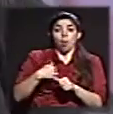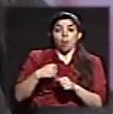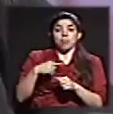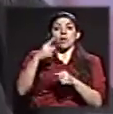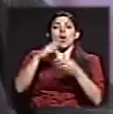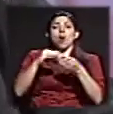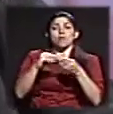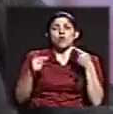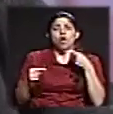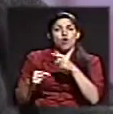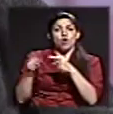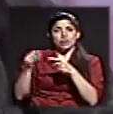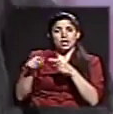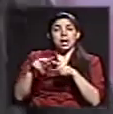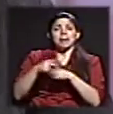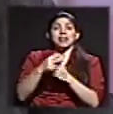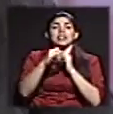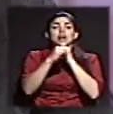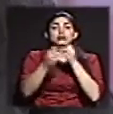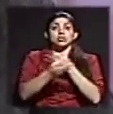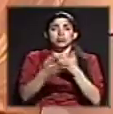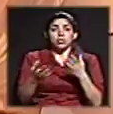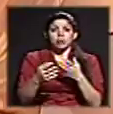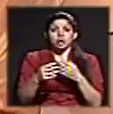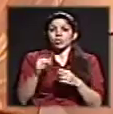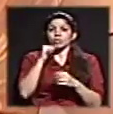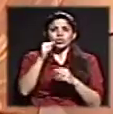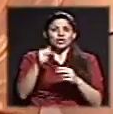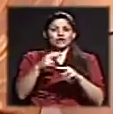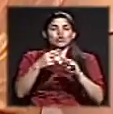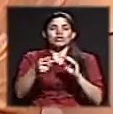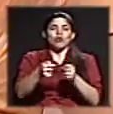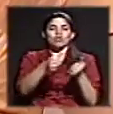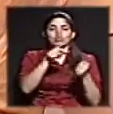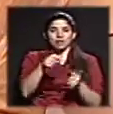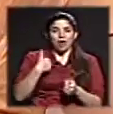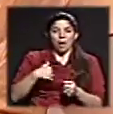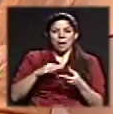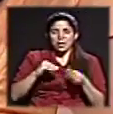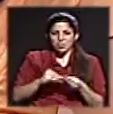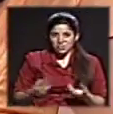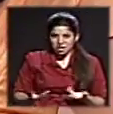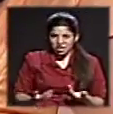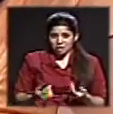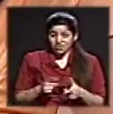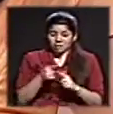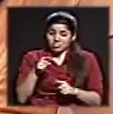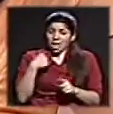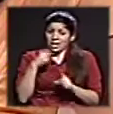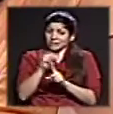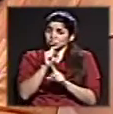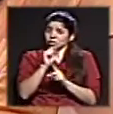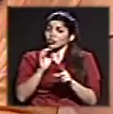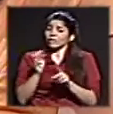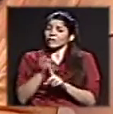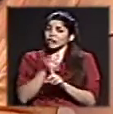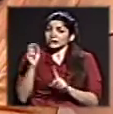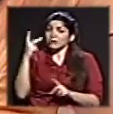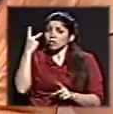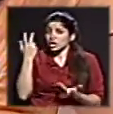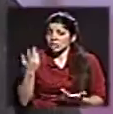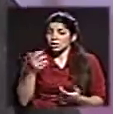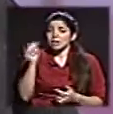comentario contra ella, incluso una denuncia pública, y eso no se lo censuran, ¿verdad? Entonces, vos decís, bueno, hay una situación de violencia política. Lo